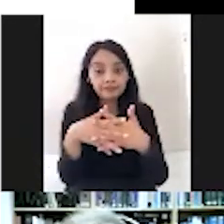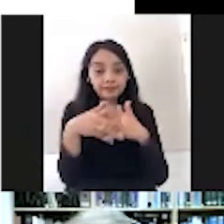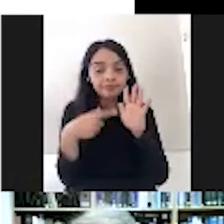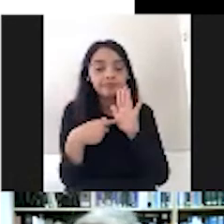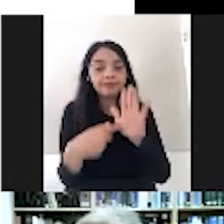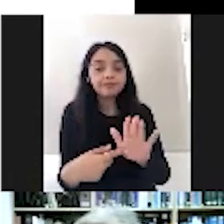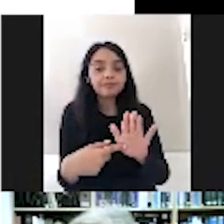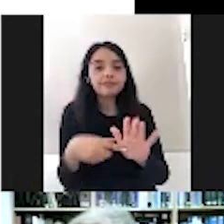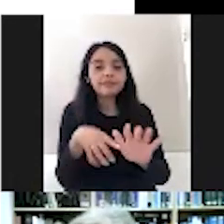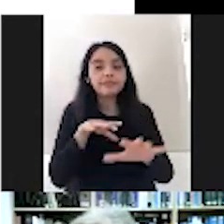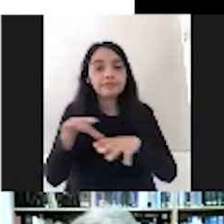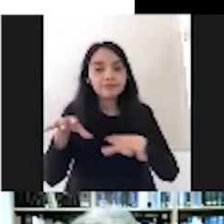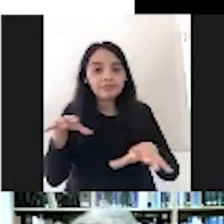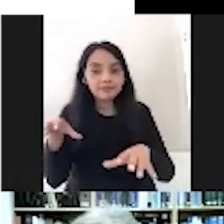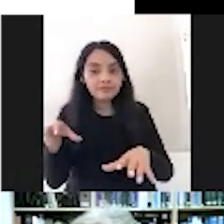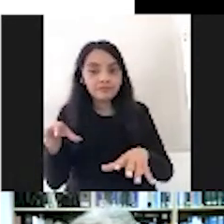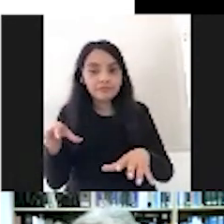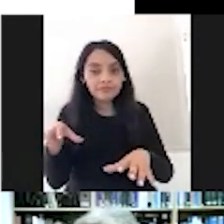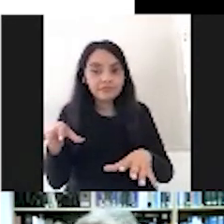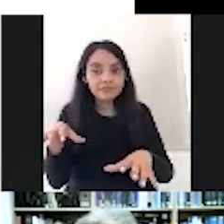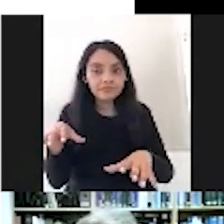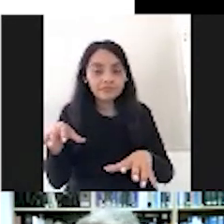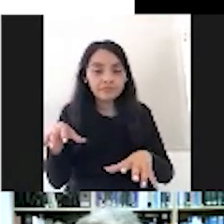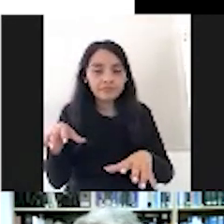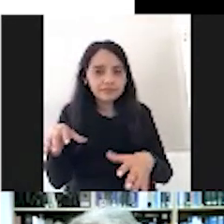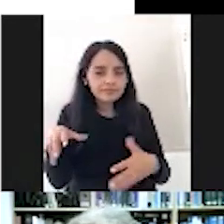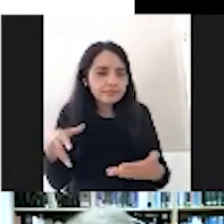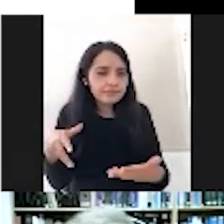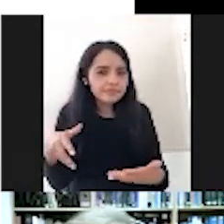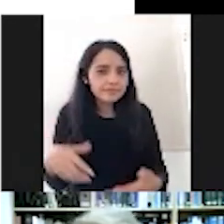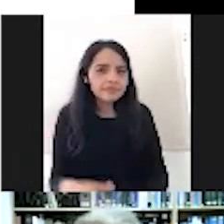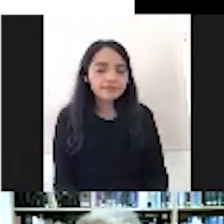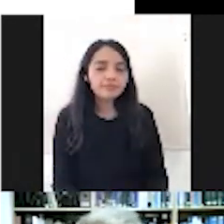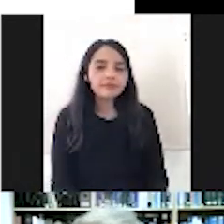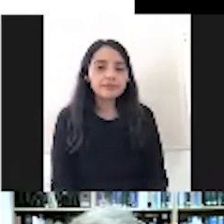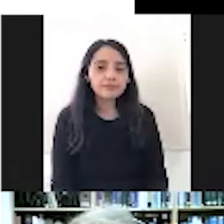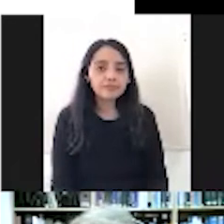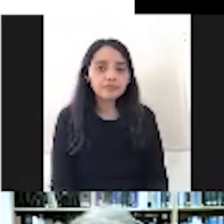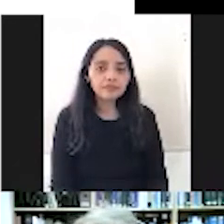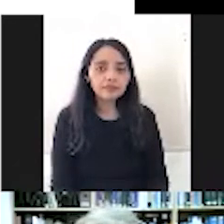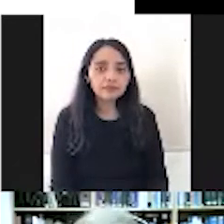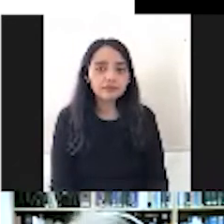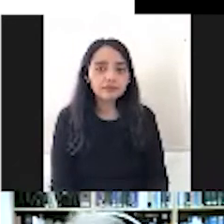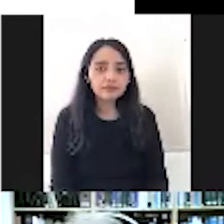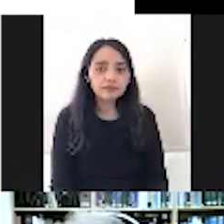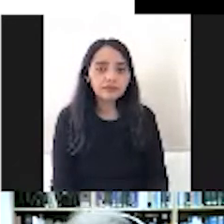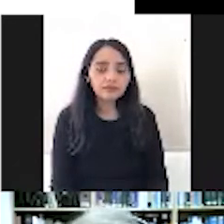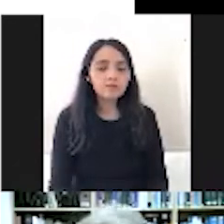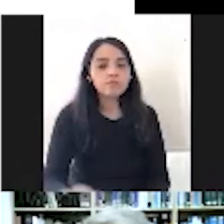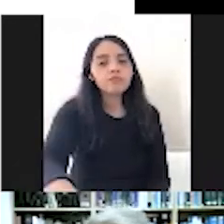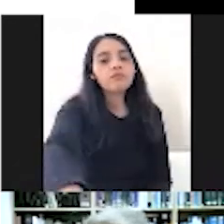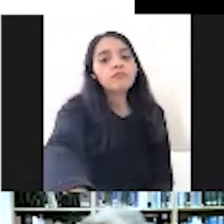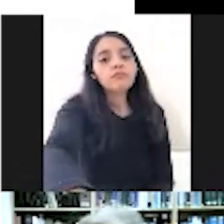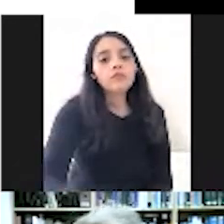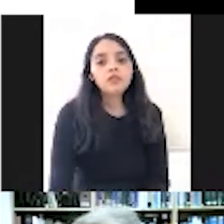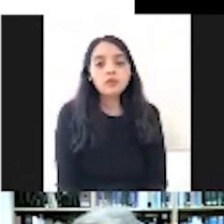pueden pasar muy temprano en el sistema visual son moduladas por lo que ocurre en otras partes del cerebro. Y